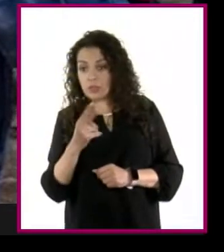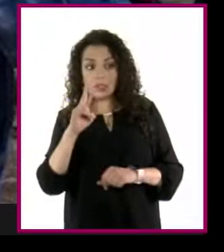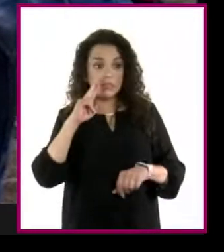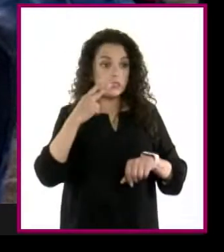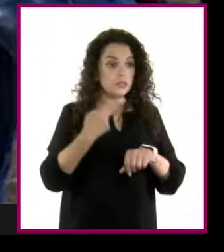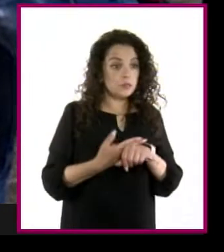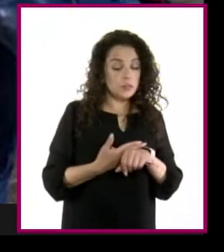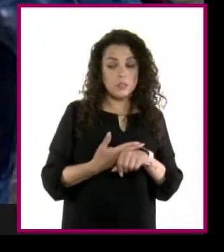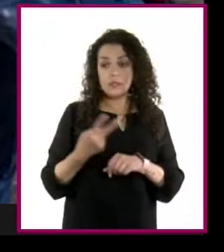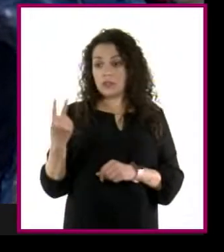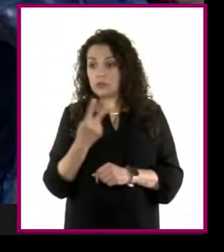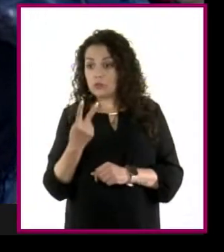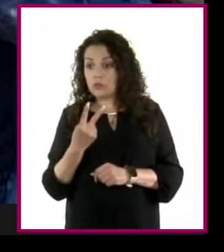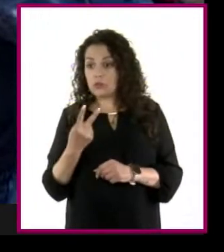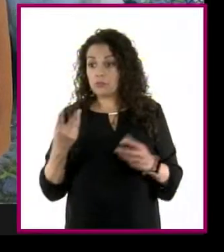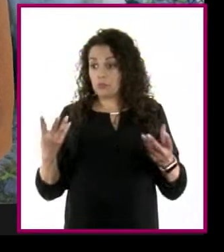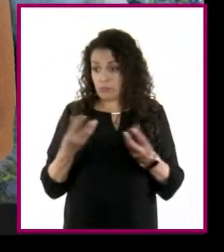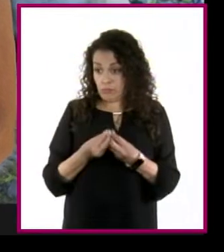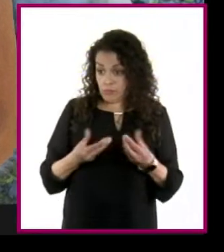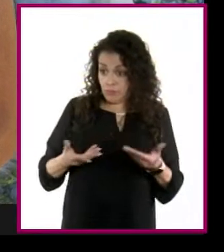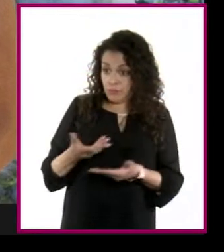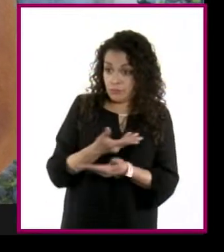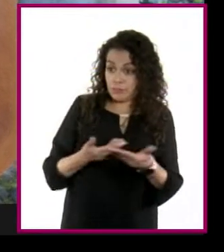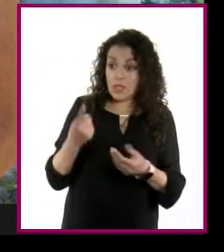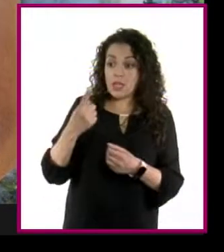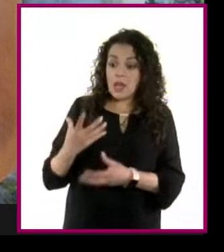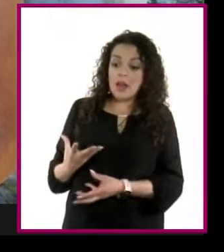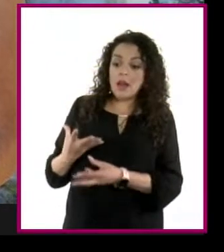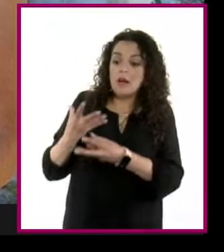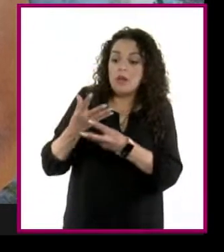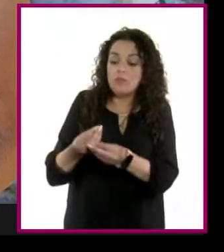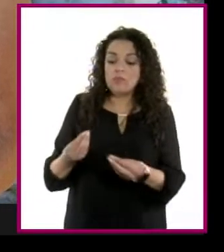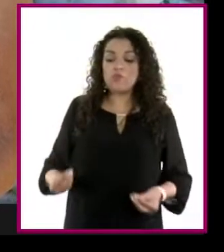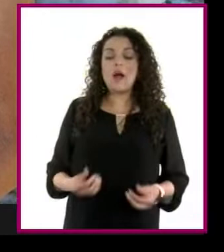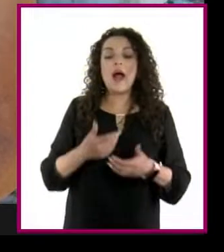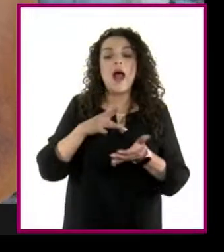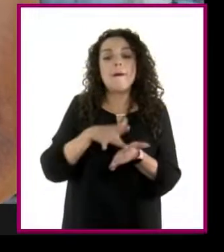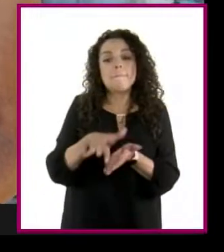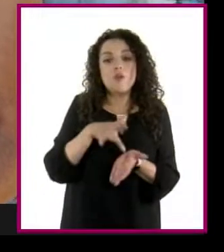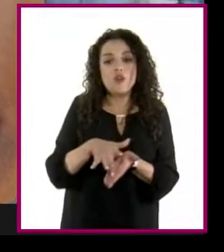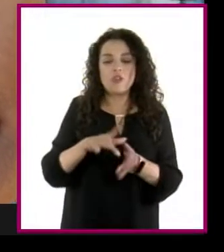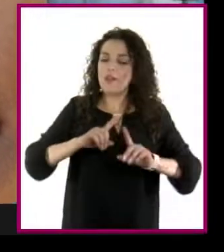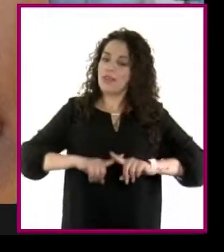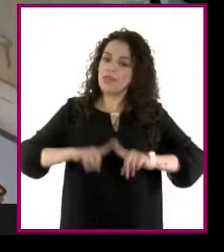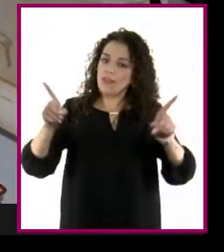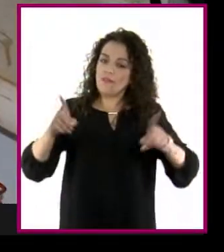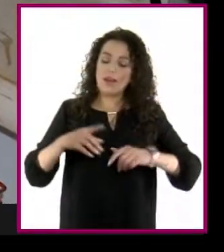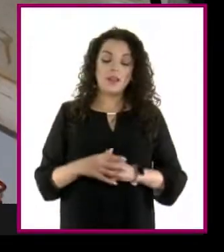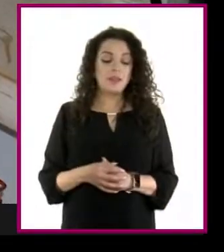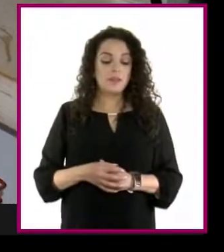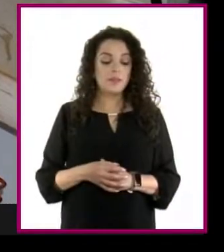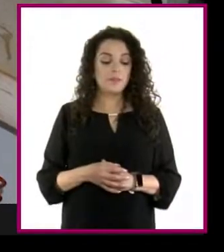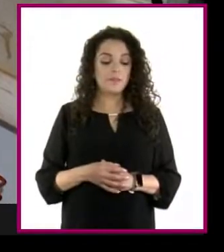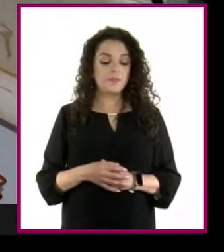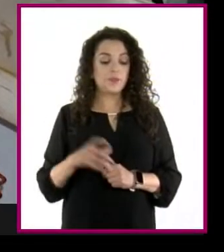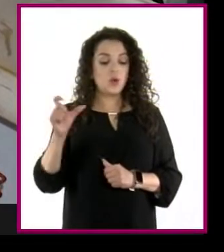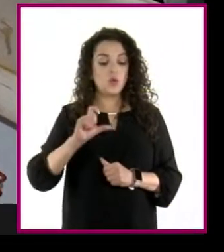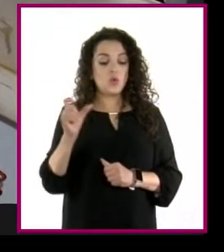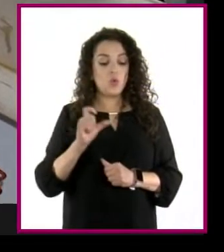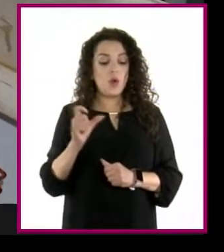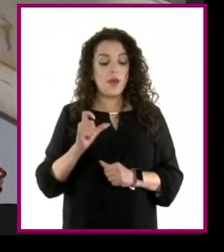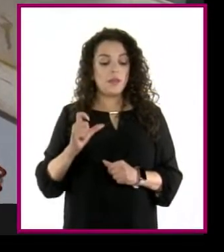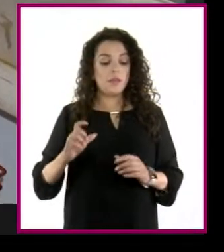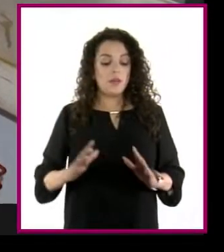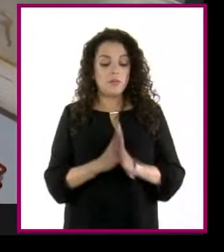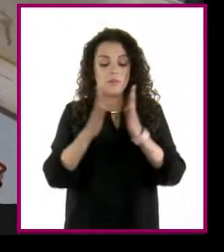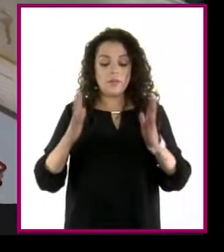a lo que alguien más está haciendo. En el primer caso, hay un énfasis en que al colaborar hacemos nuestro el objetivo que